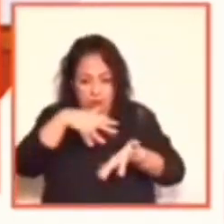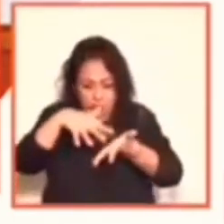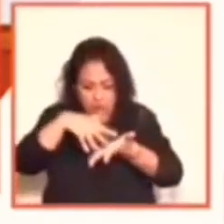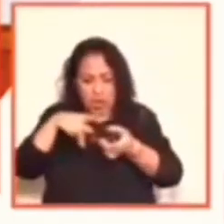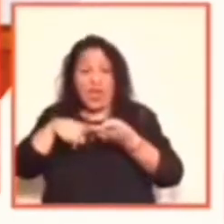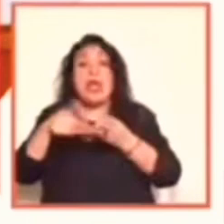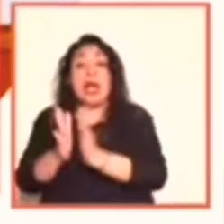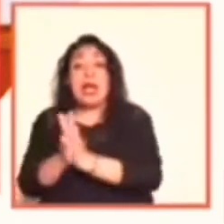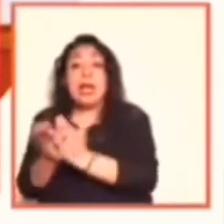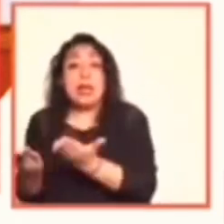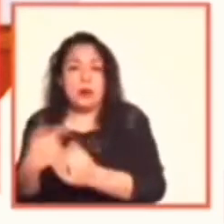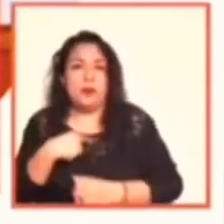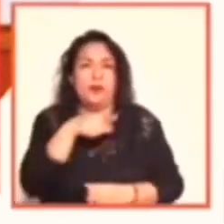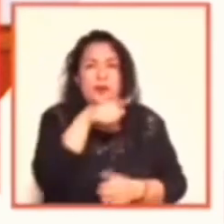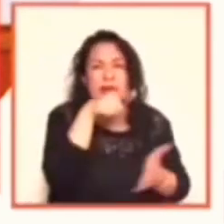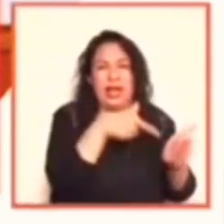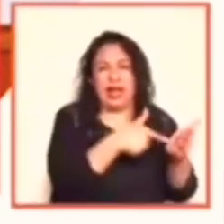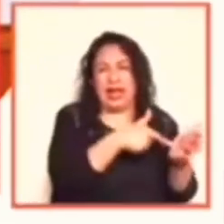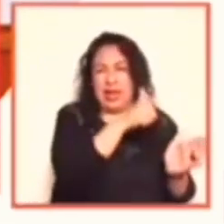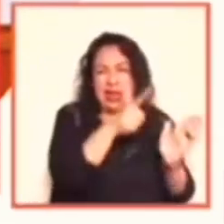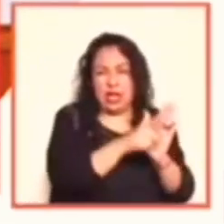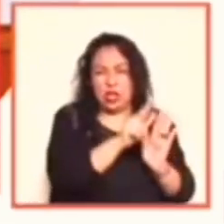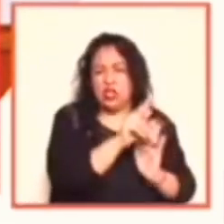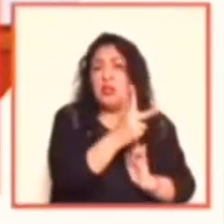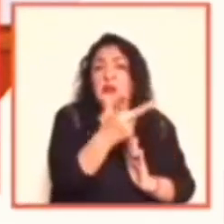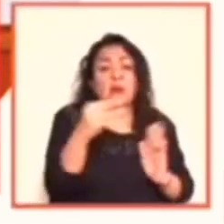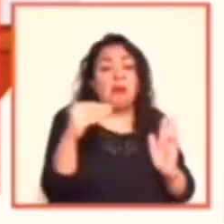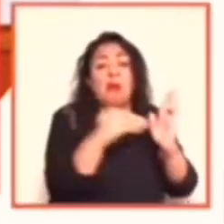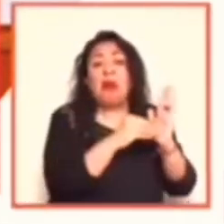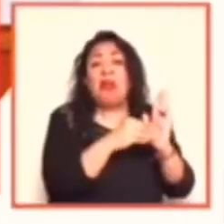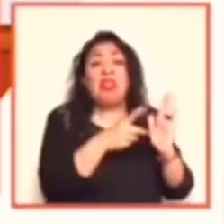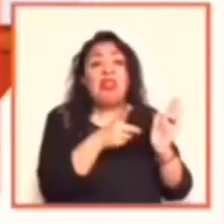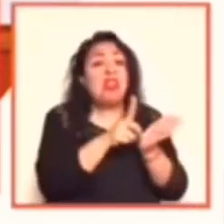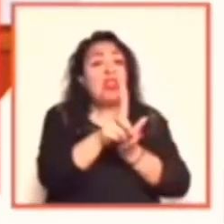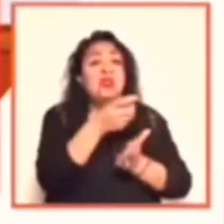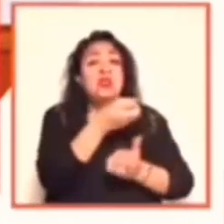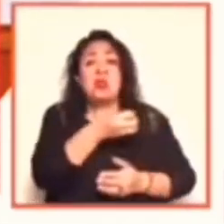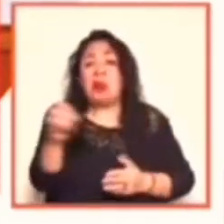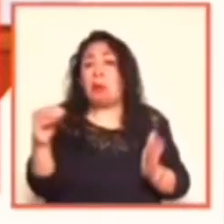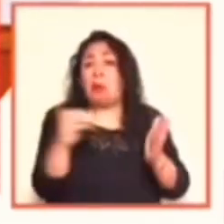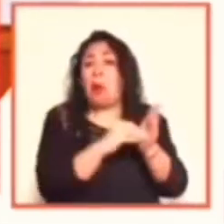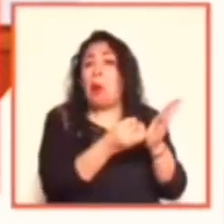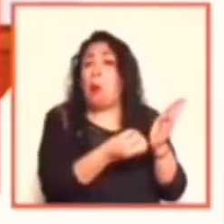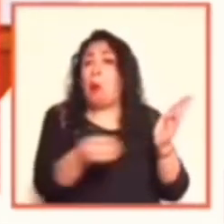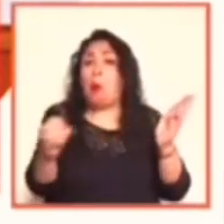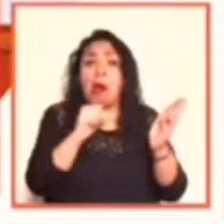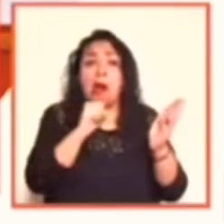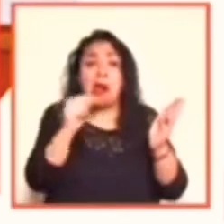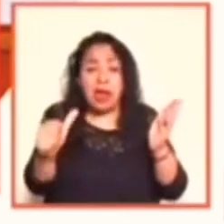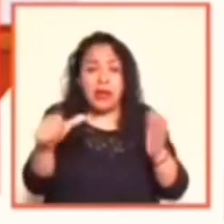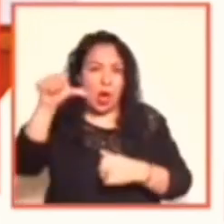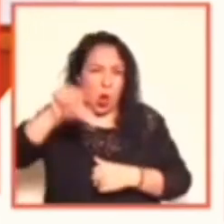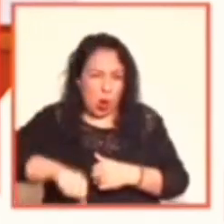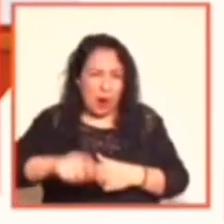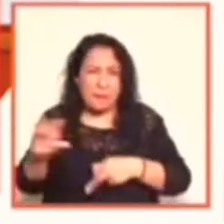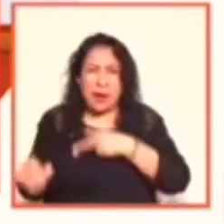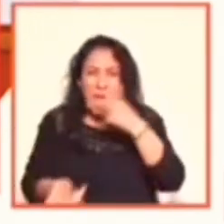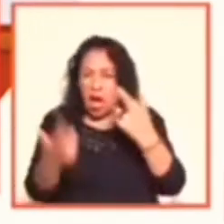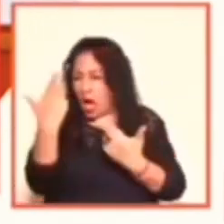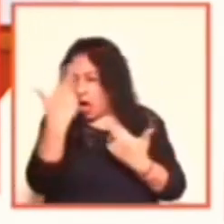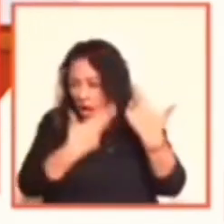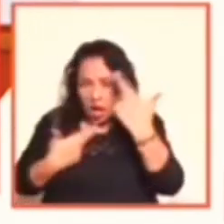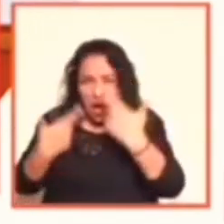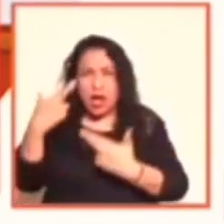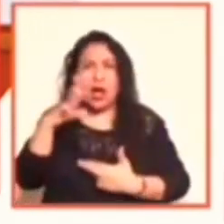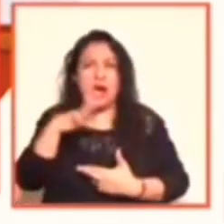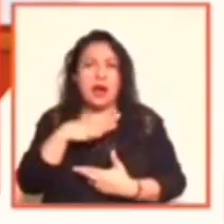se señala nada acerca de los derechos y obligaciones que tiene el bibliotecario. Pues fue que hoy en el censo, en el análisis que hacemos